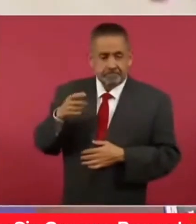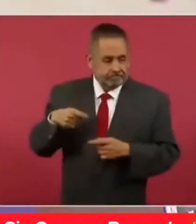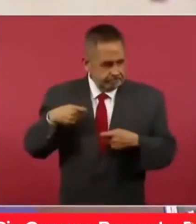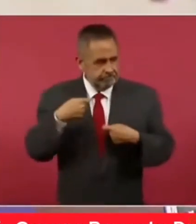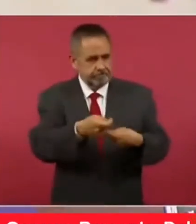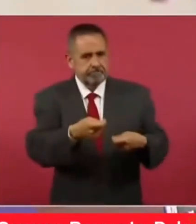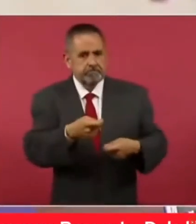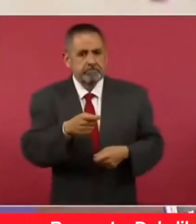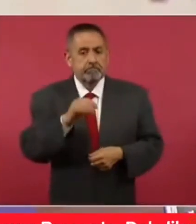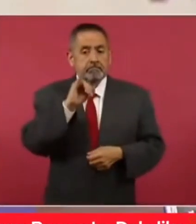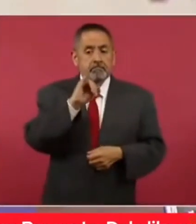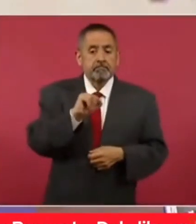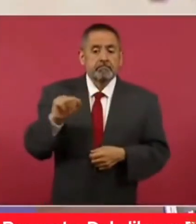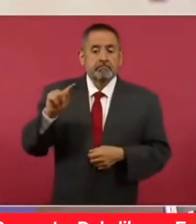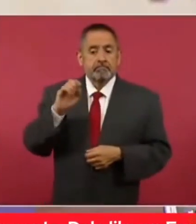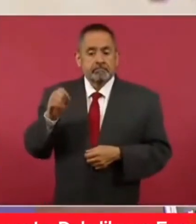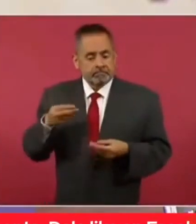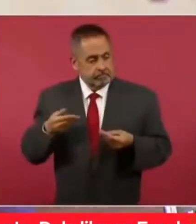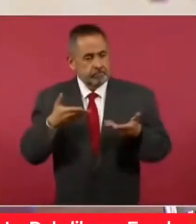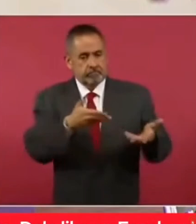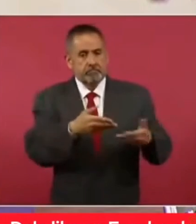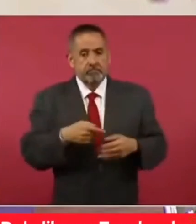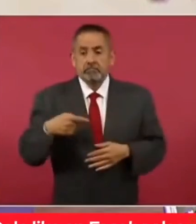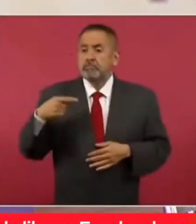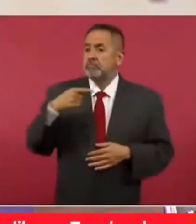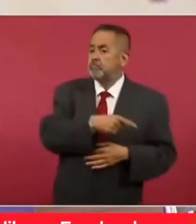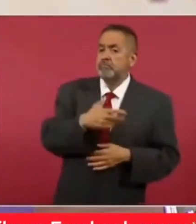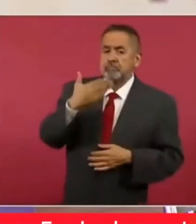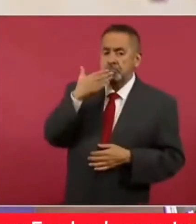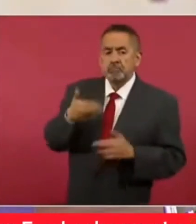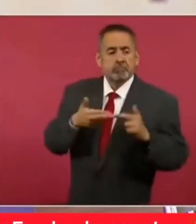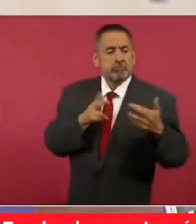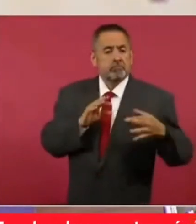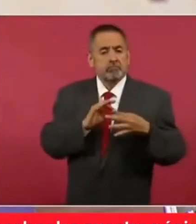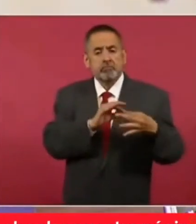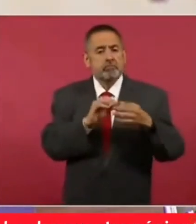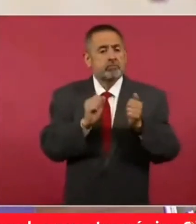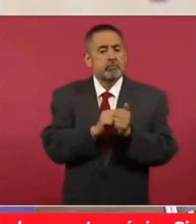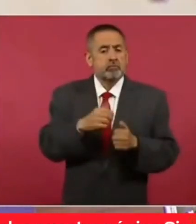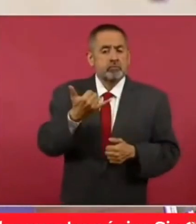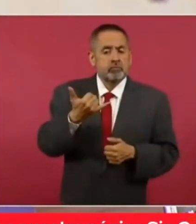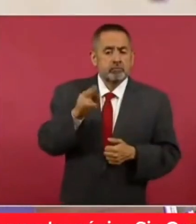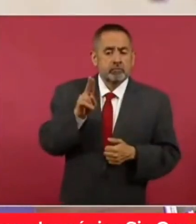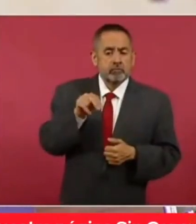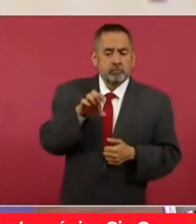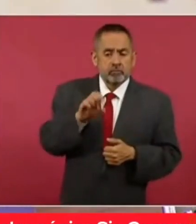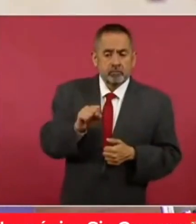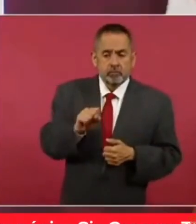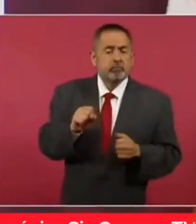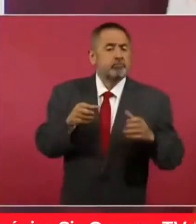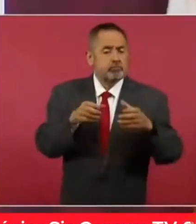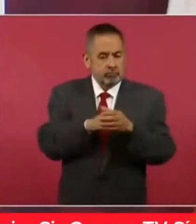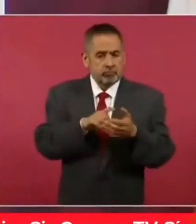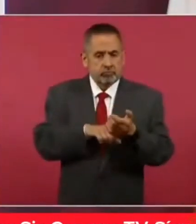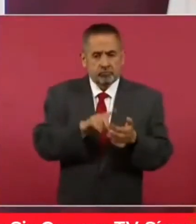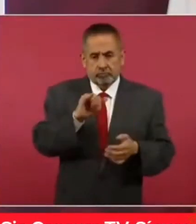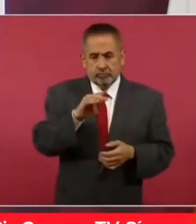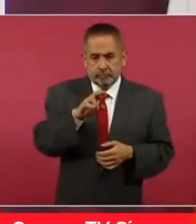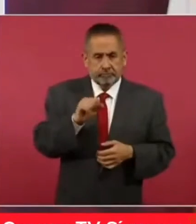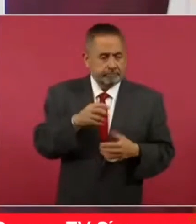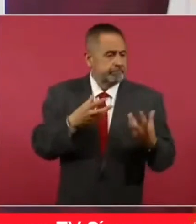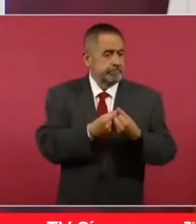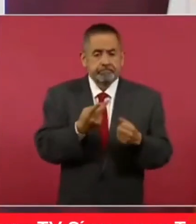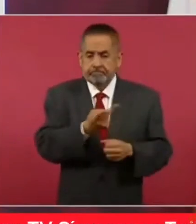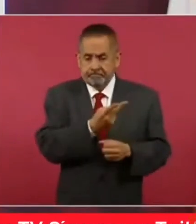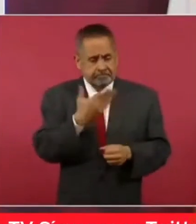pago el ISSSTE, y ella llevaba muy buena relación con Yunes Linares,